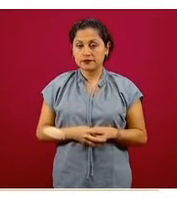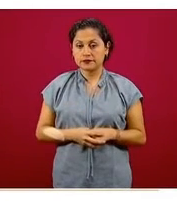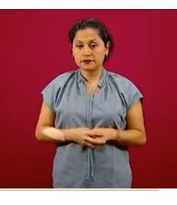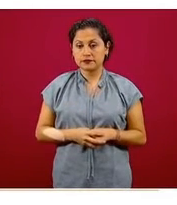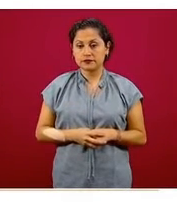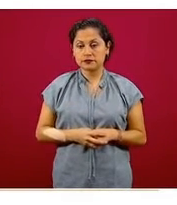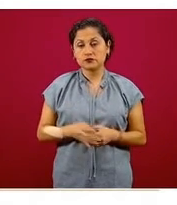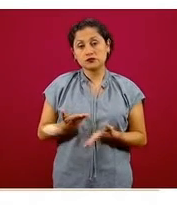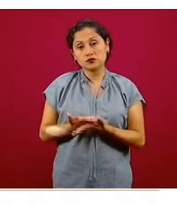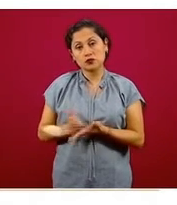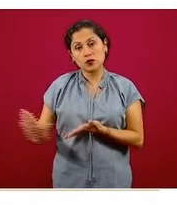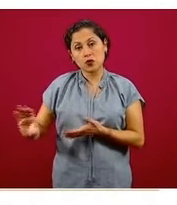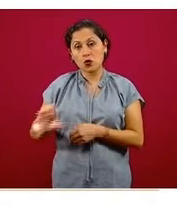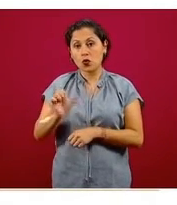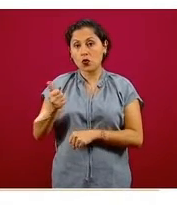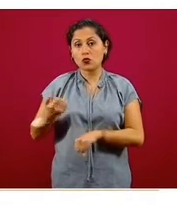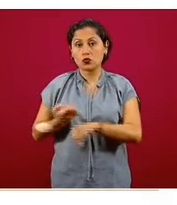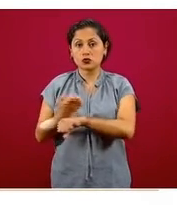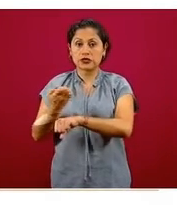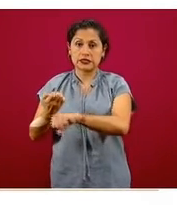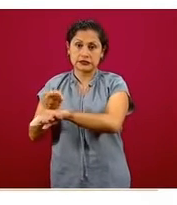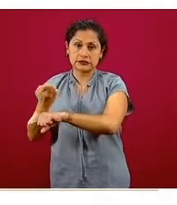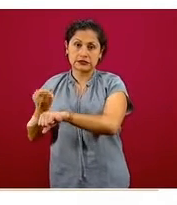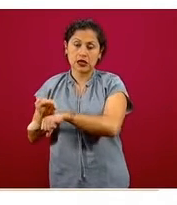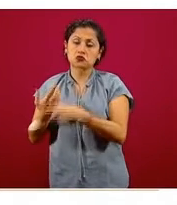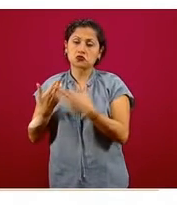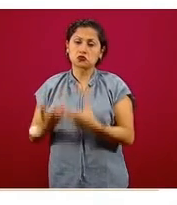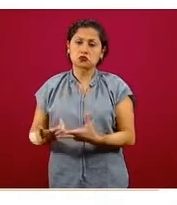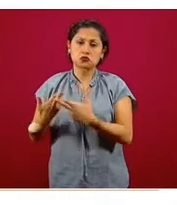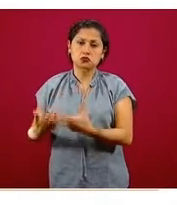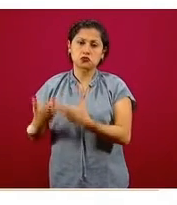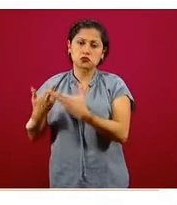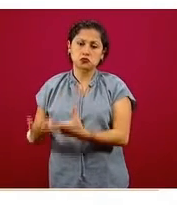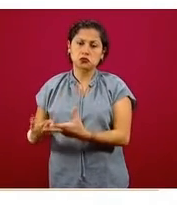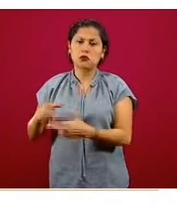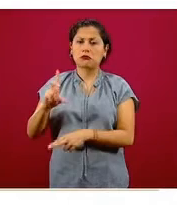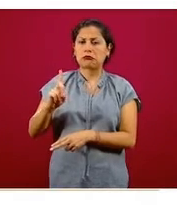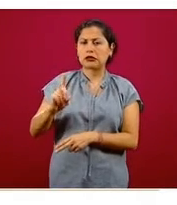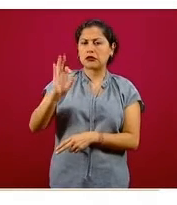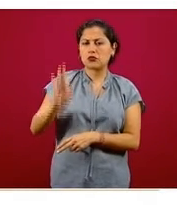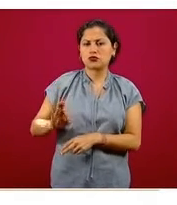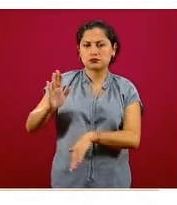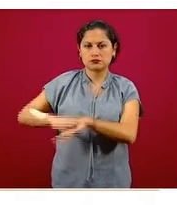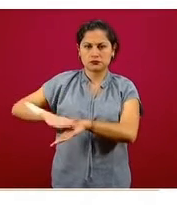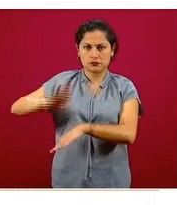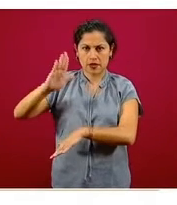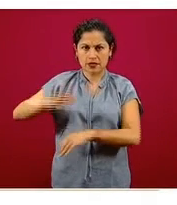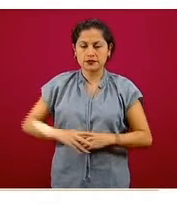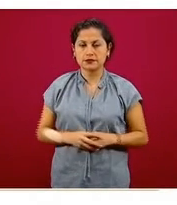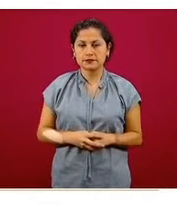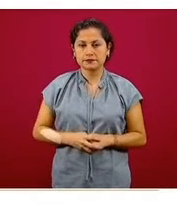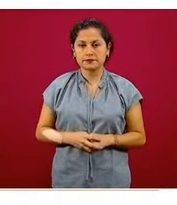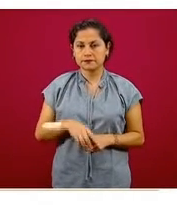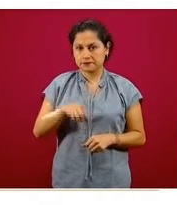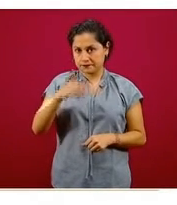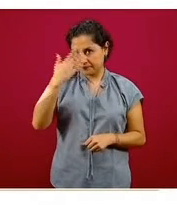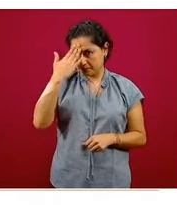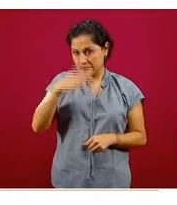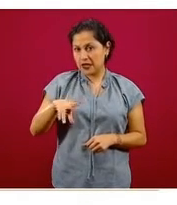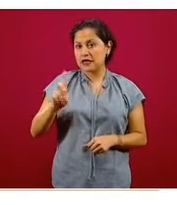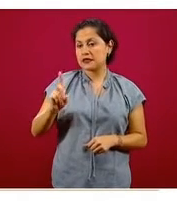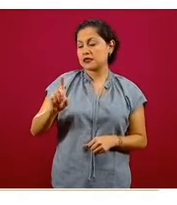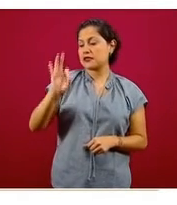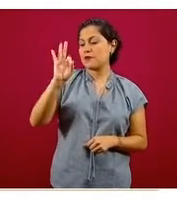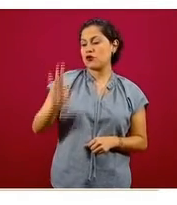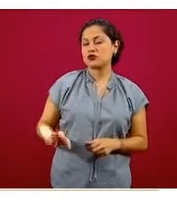los estados con una disponibilidad al menos por encima del 30%, sabiendo que el 30% de